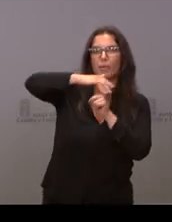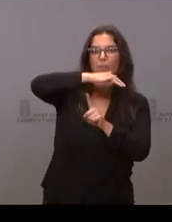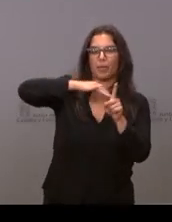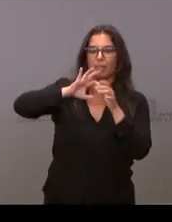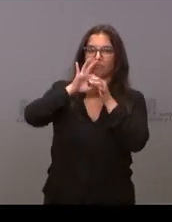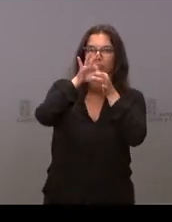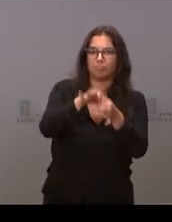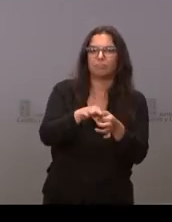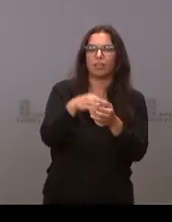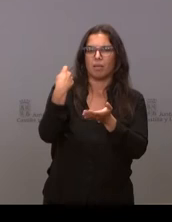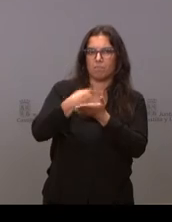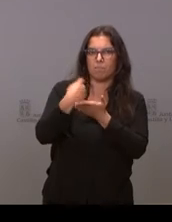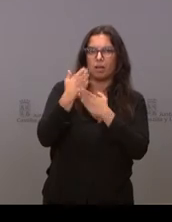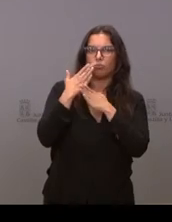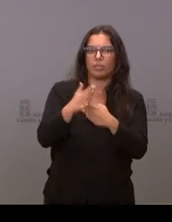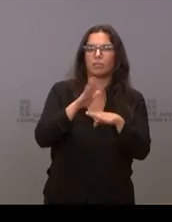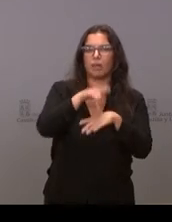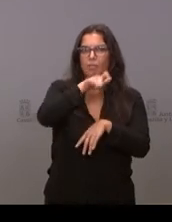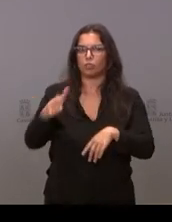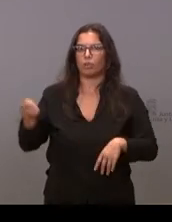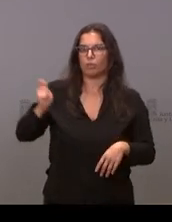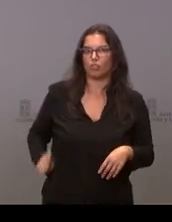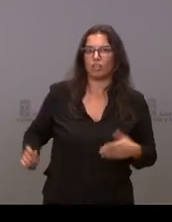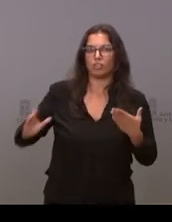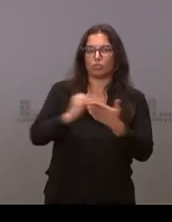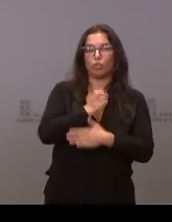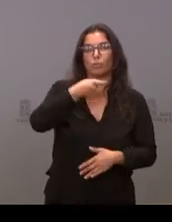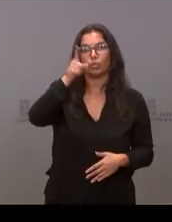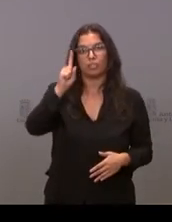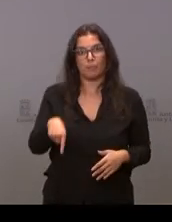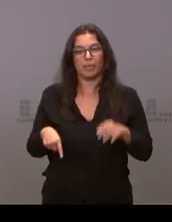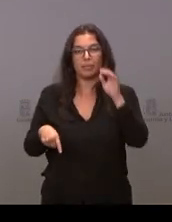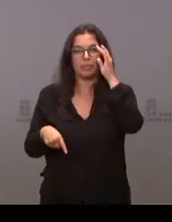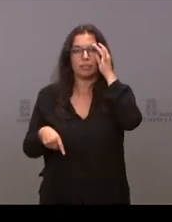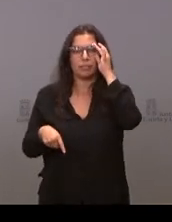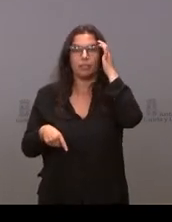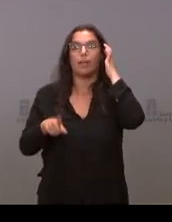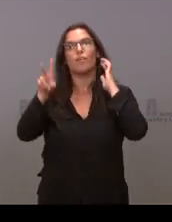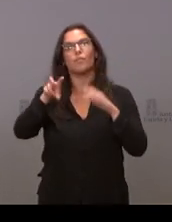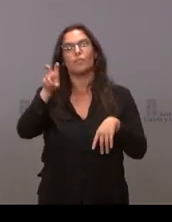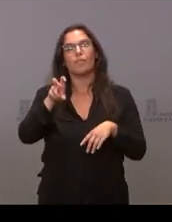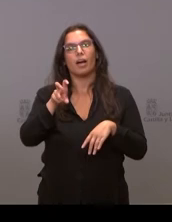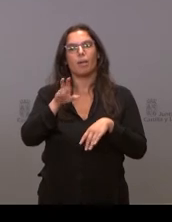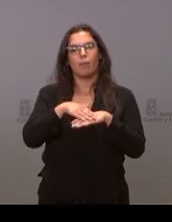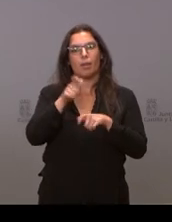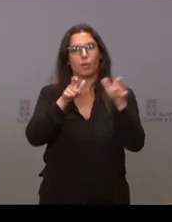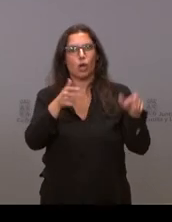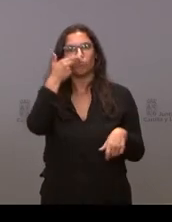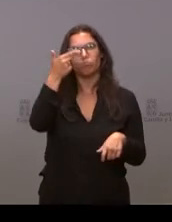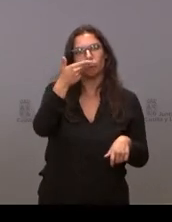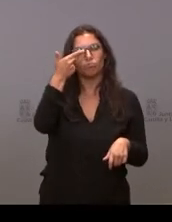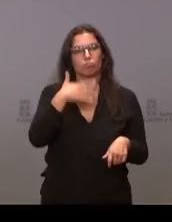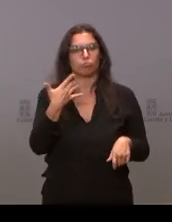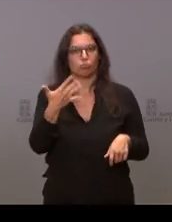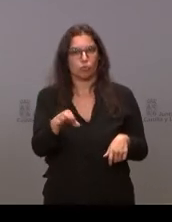suficientemente remuneradas para todos los profesionales, pero que a la vez resulten incentivadoras y atrayentes.